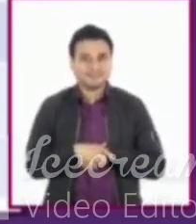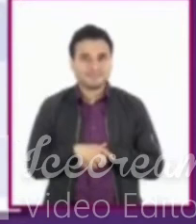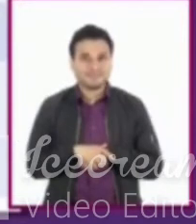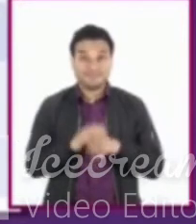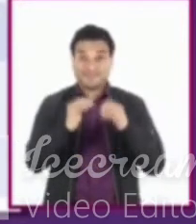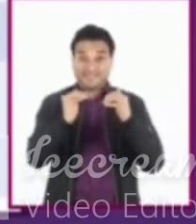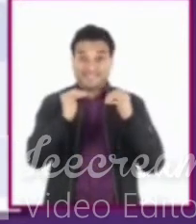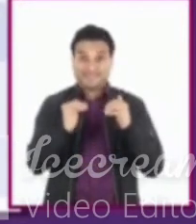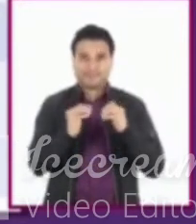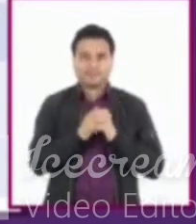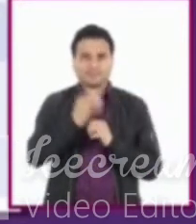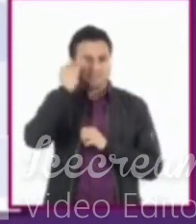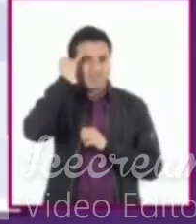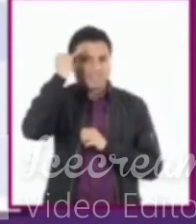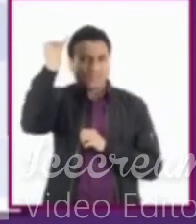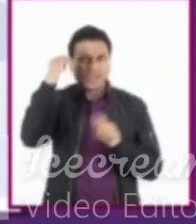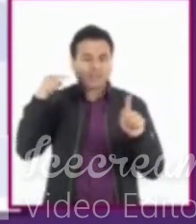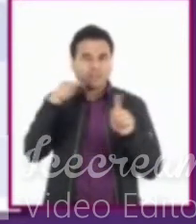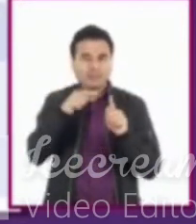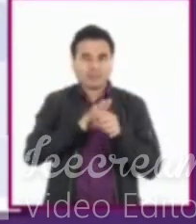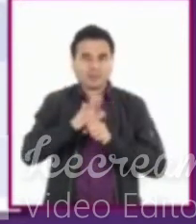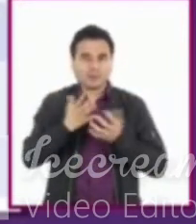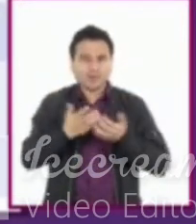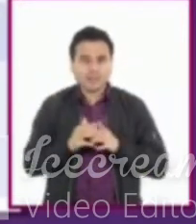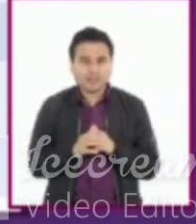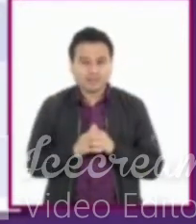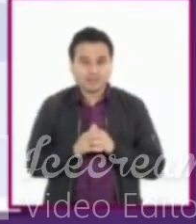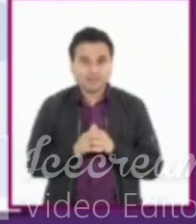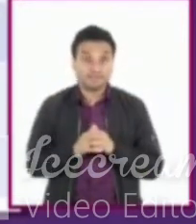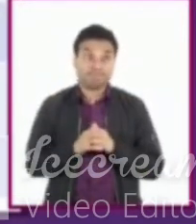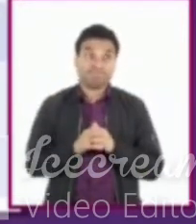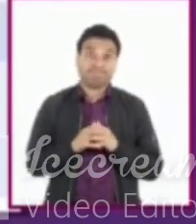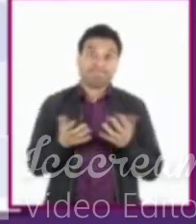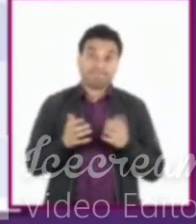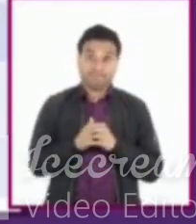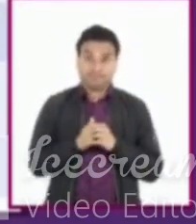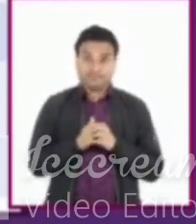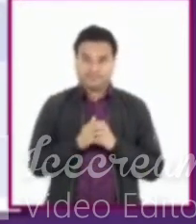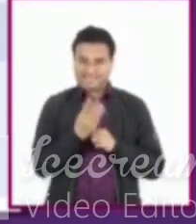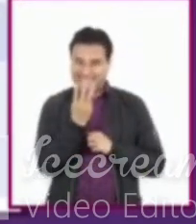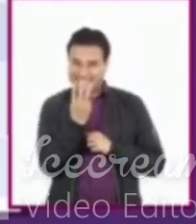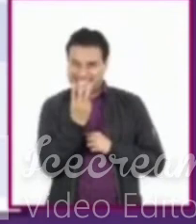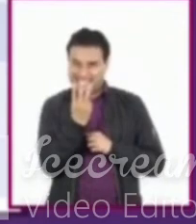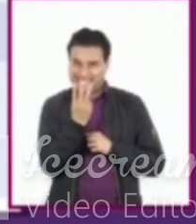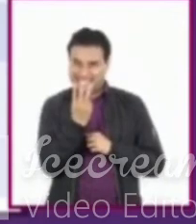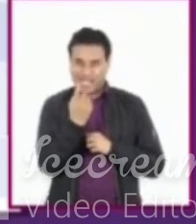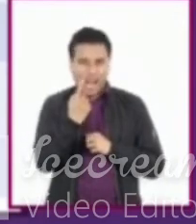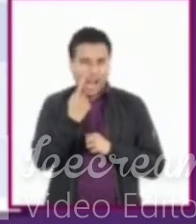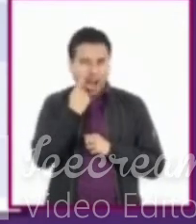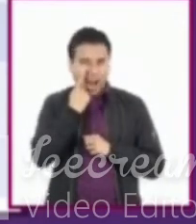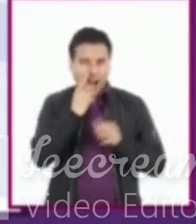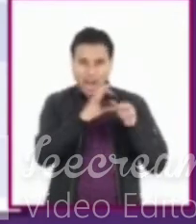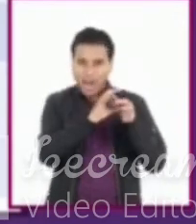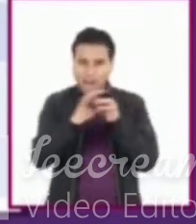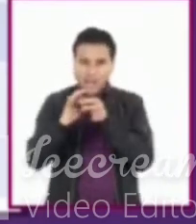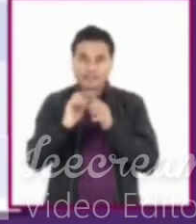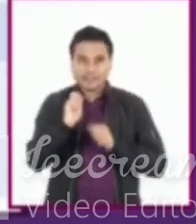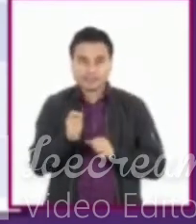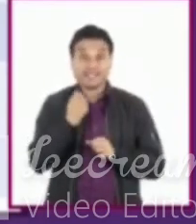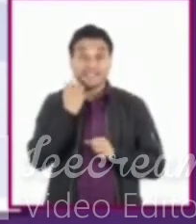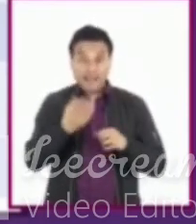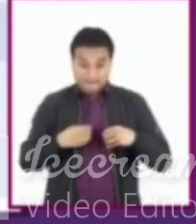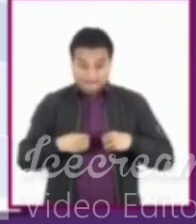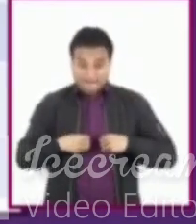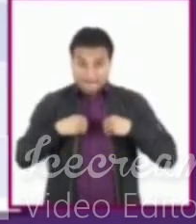Ideas centrales. Bueno, pues podríamos manejar el hecho de que en todos se habla de la obsesión por manipular la vida